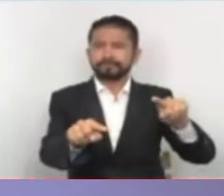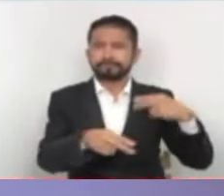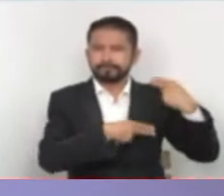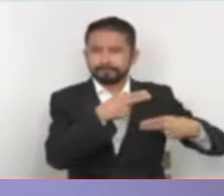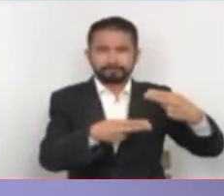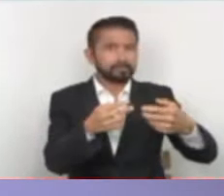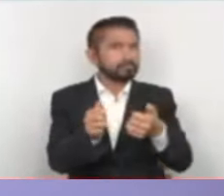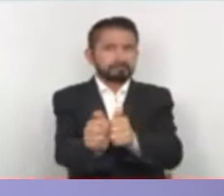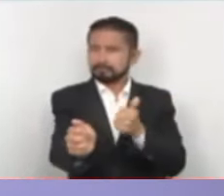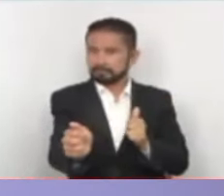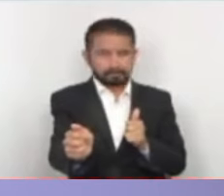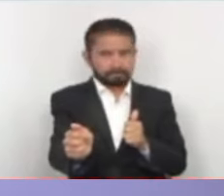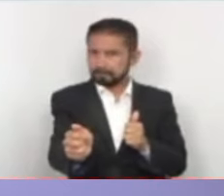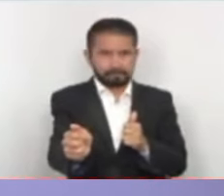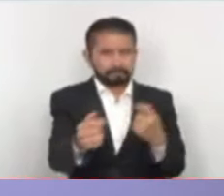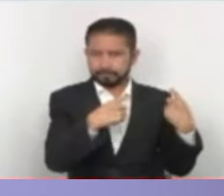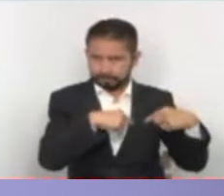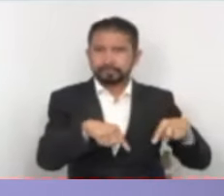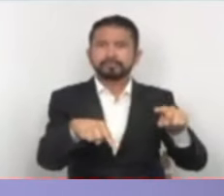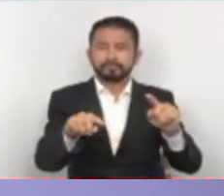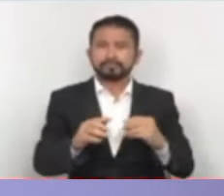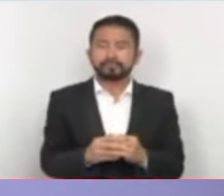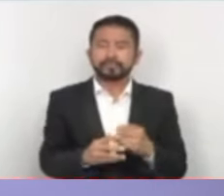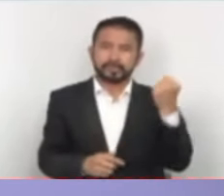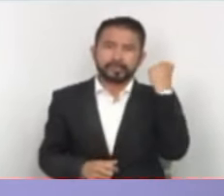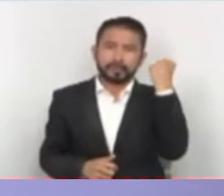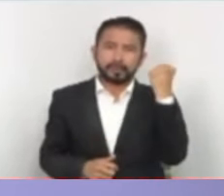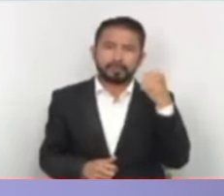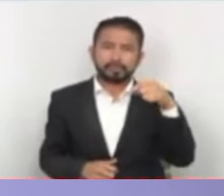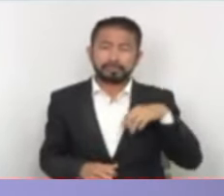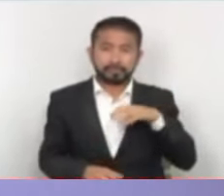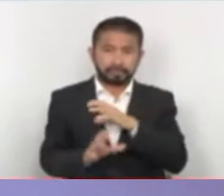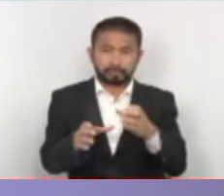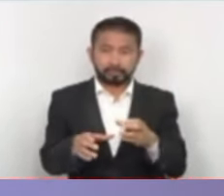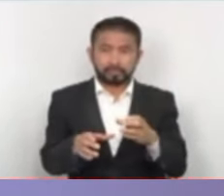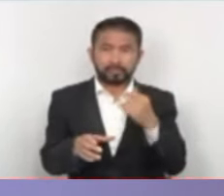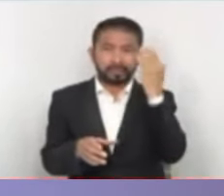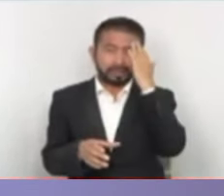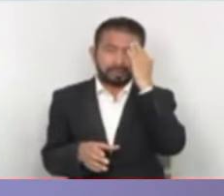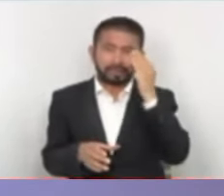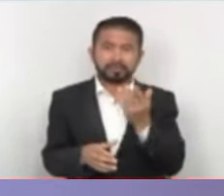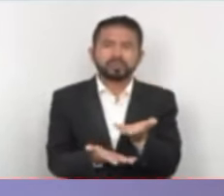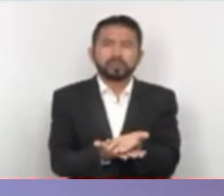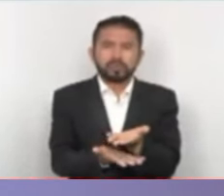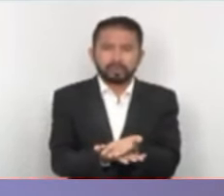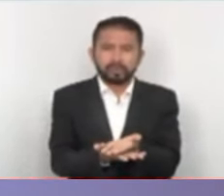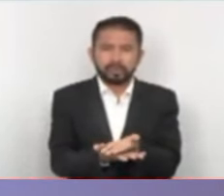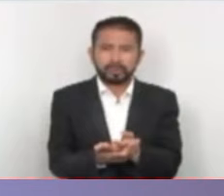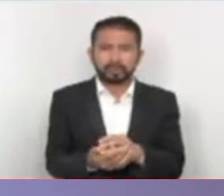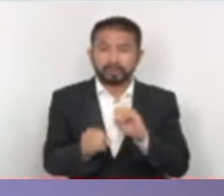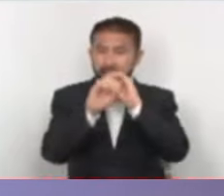tener retroceso. Así es que sí es importante para esta comisión tener